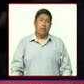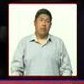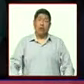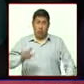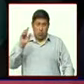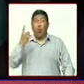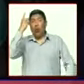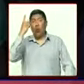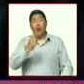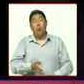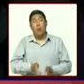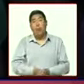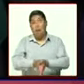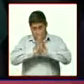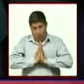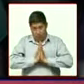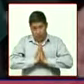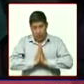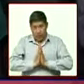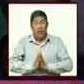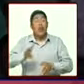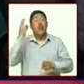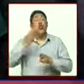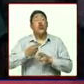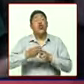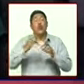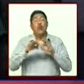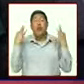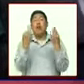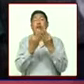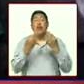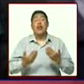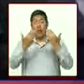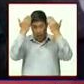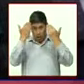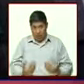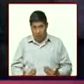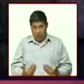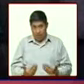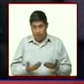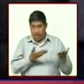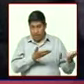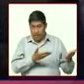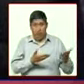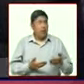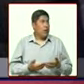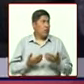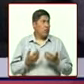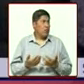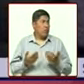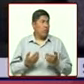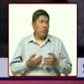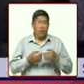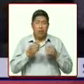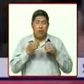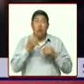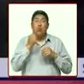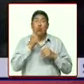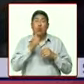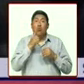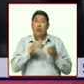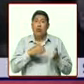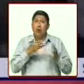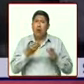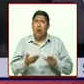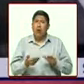Lo único que estamos pidiendo, y a nombre de la familia y de la ahora víctima, que lamentablemente en este momento se la está velando a la víctima y el